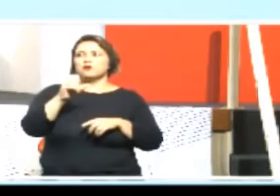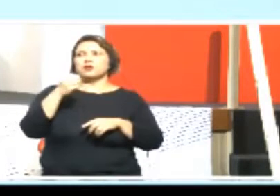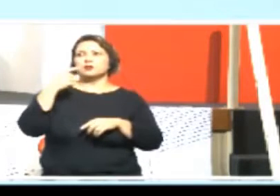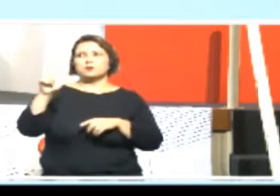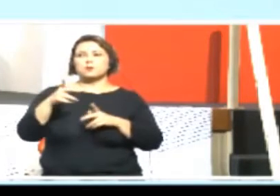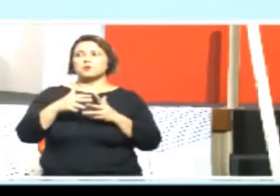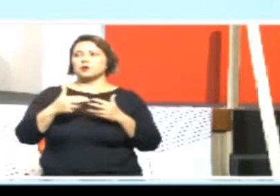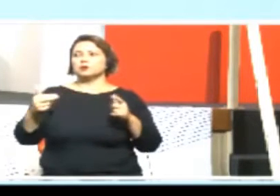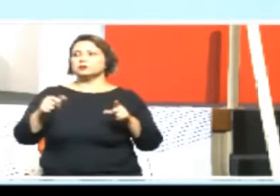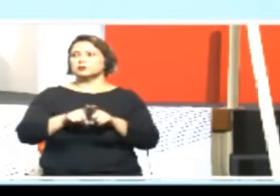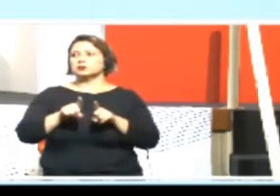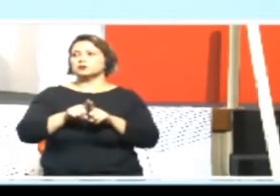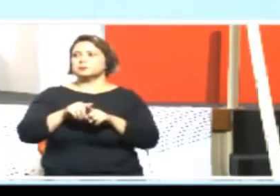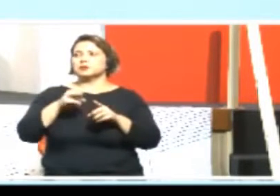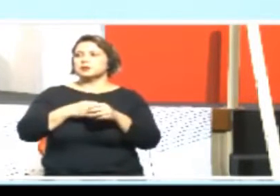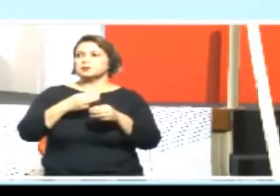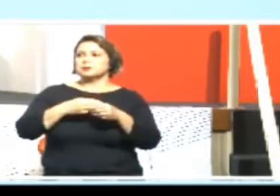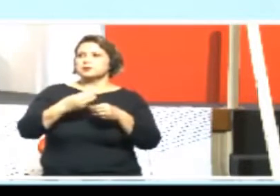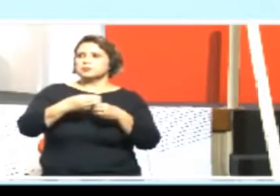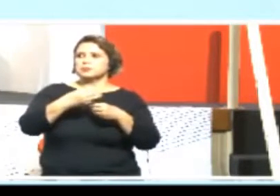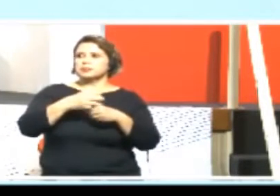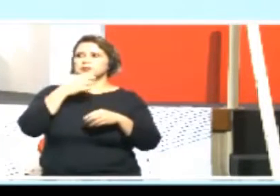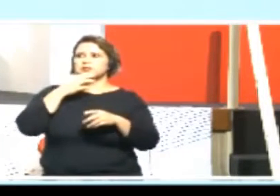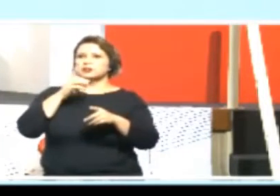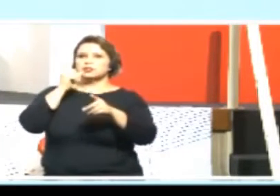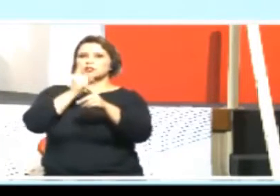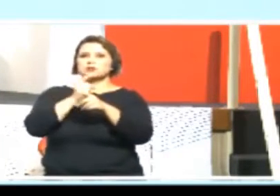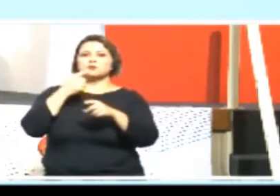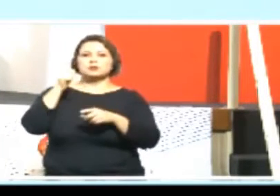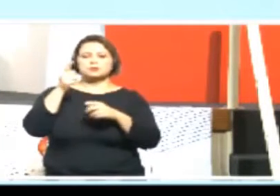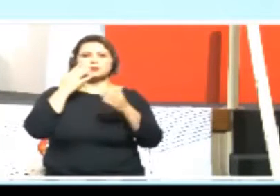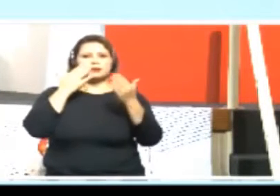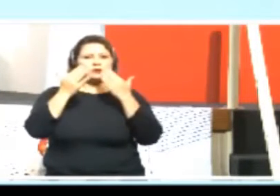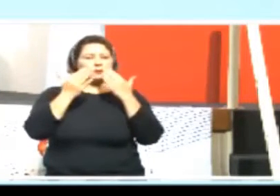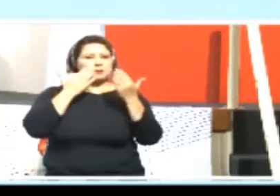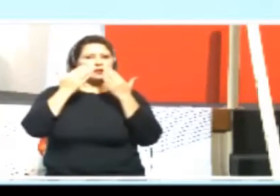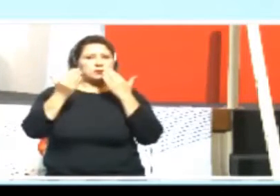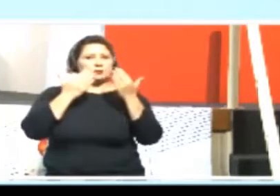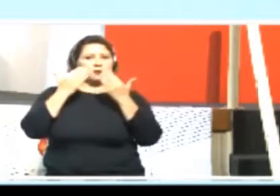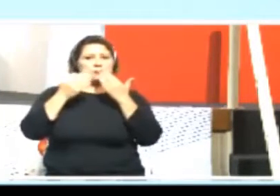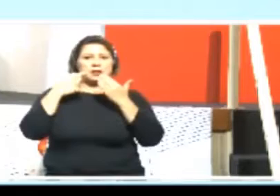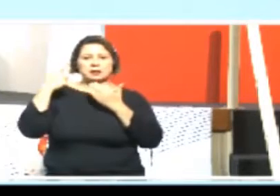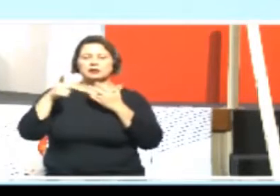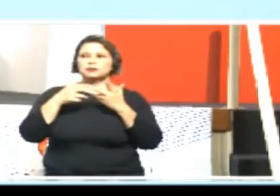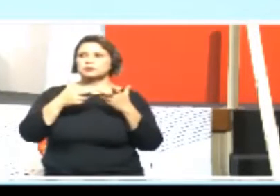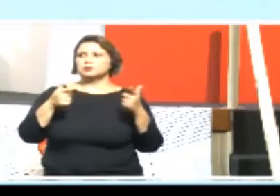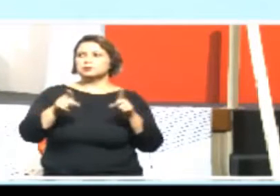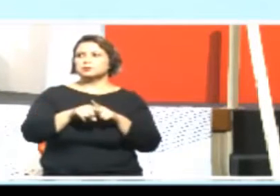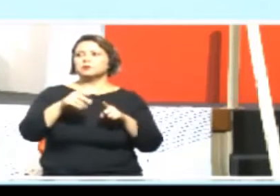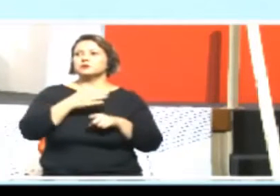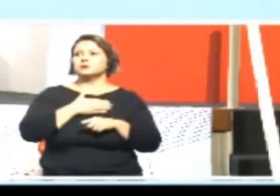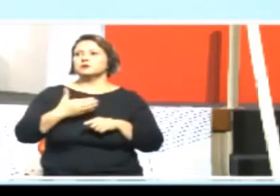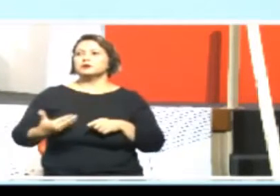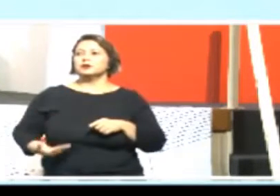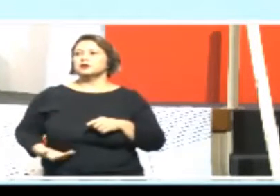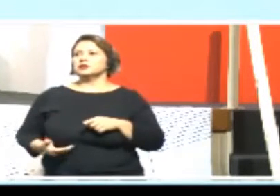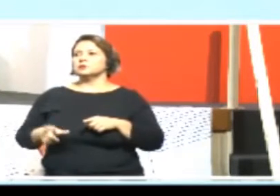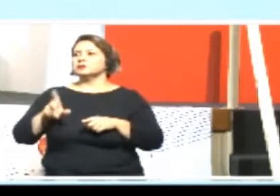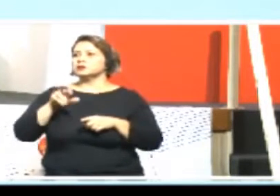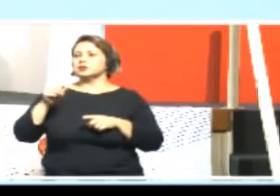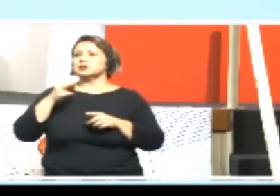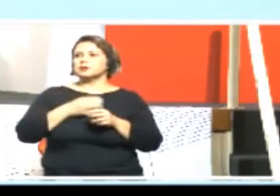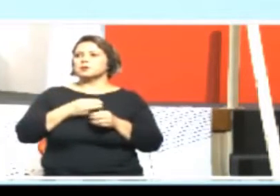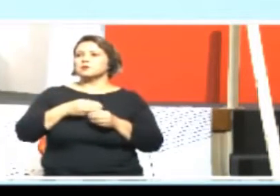tienden a obtener menos convenios comparados con otras entidades públicas allá. Y vemos también que los municipios tienden a variar